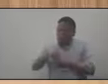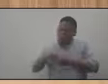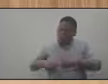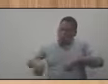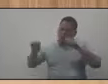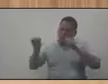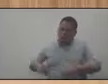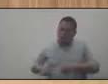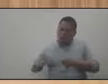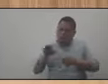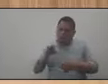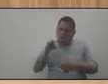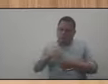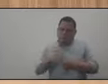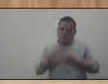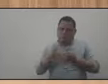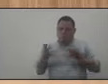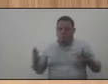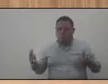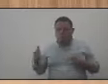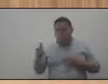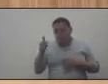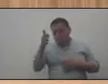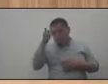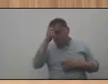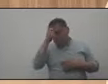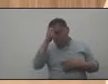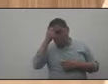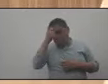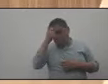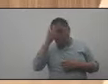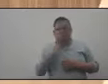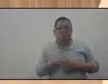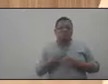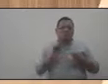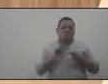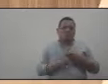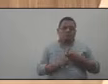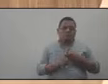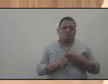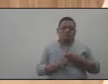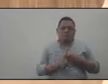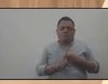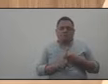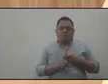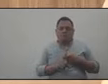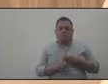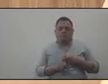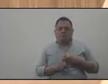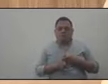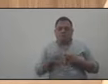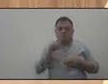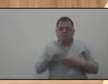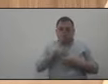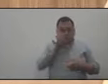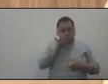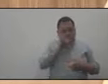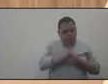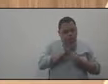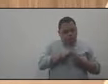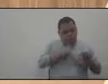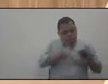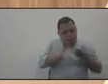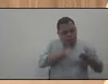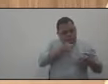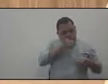posible la toma de decisiones en aspectos fundamentales, como establecer una conectividad en tiempo real con nuestros